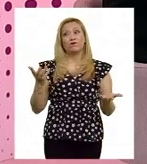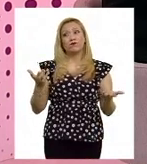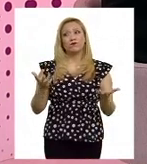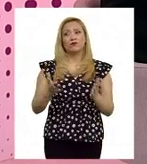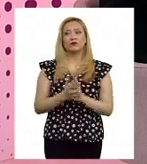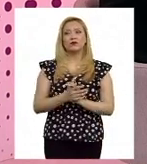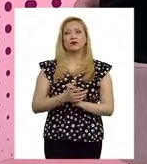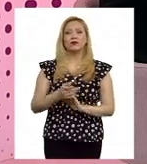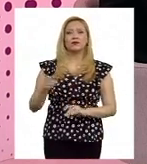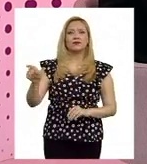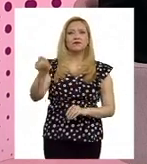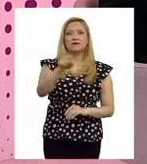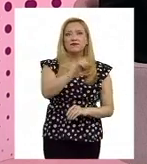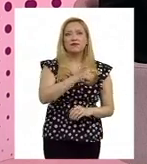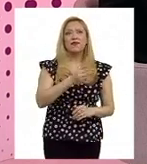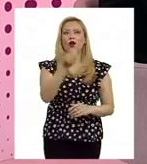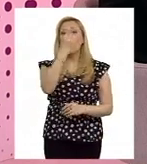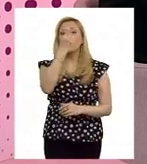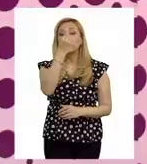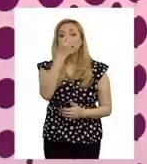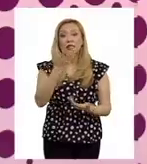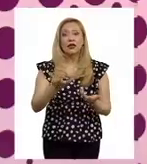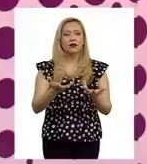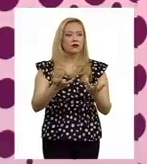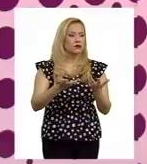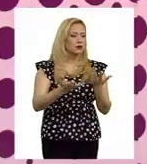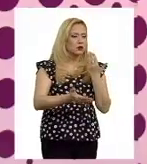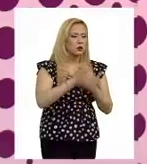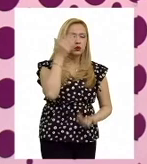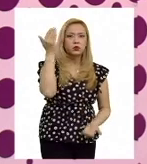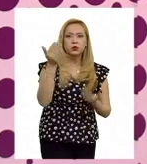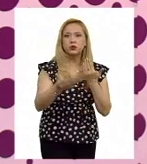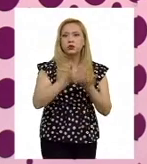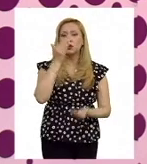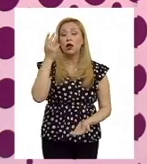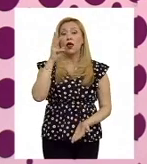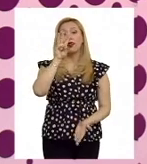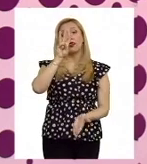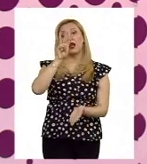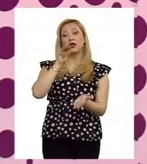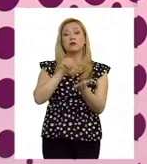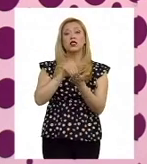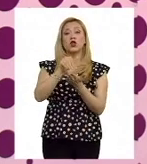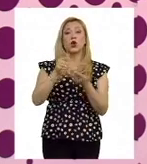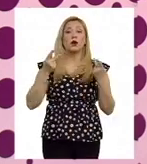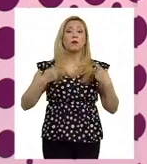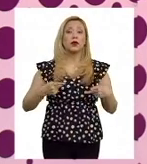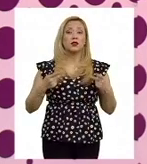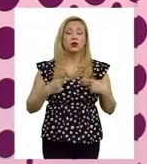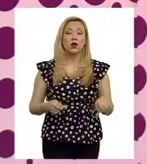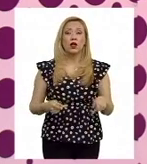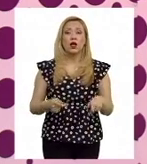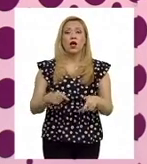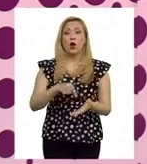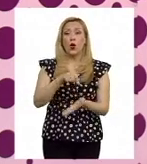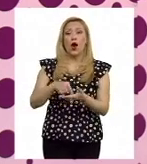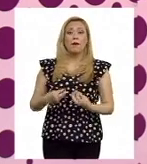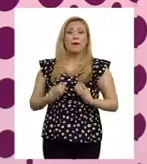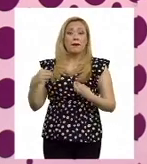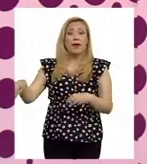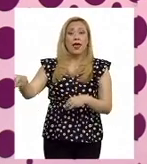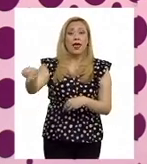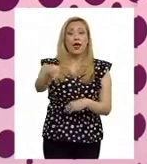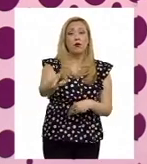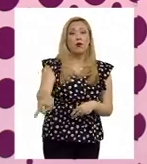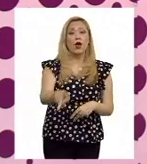en los niveles de seguridad alimentaria de alrededor de 3 millones de personas que están ubicadas en las zonas rurales.